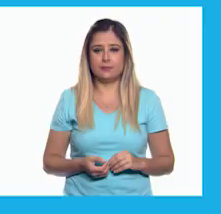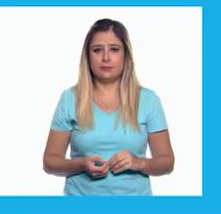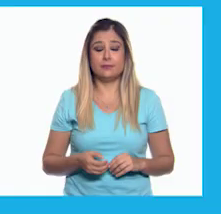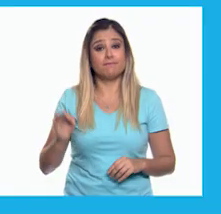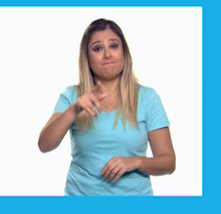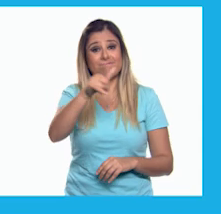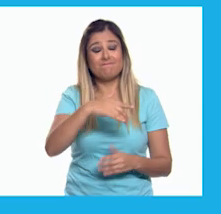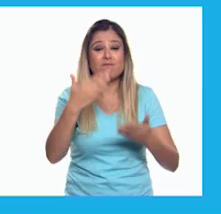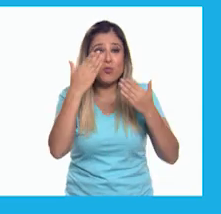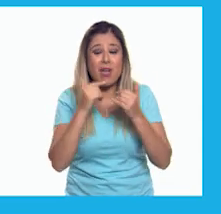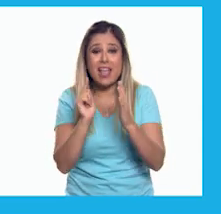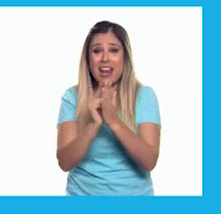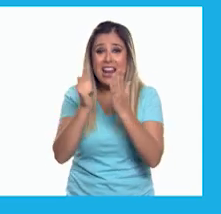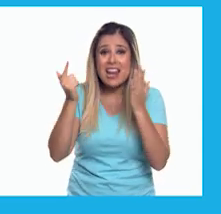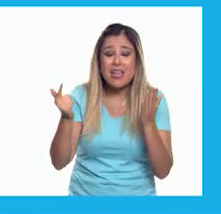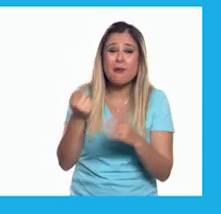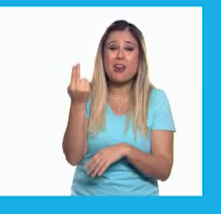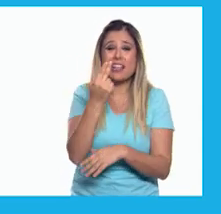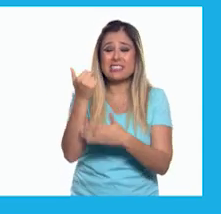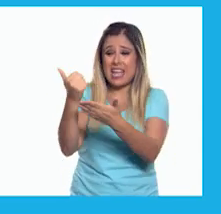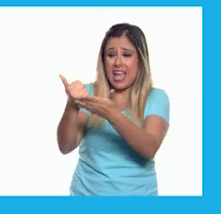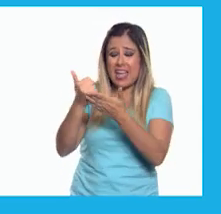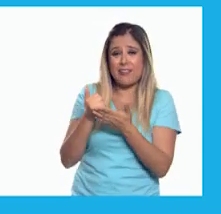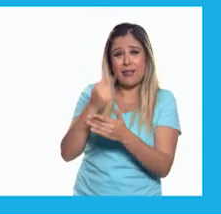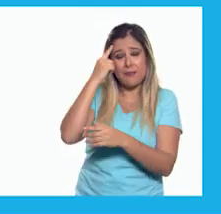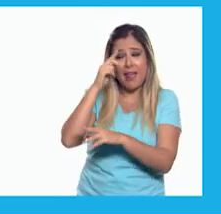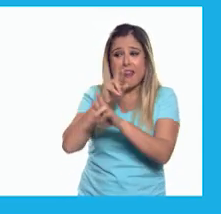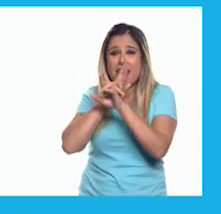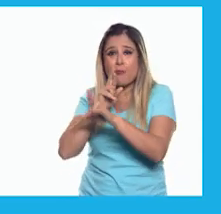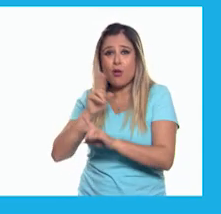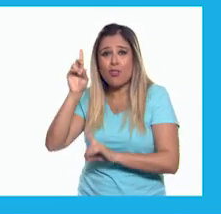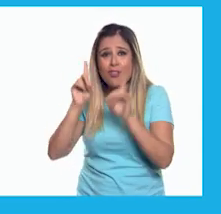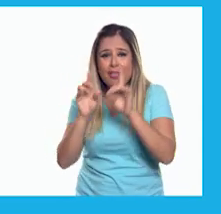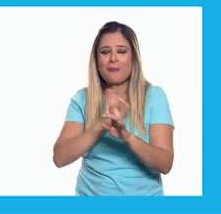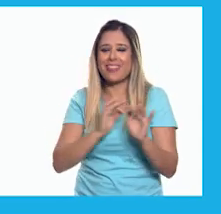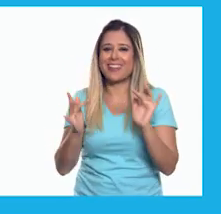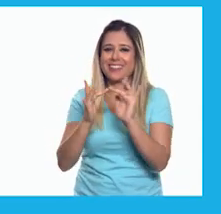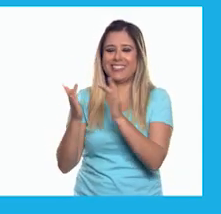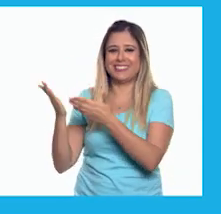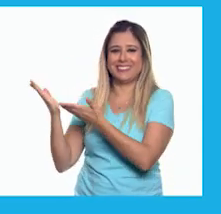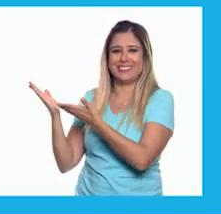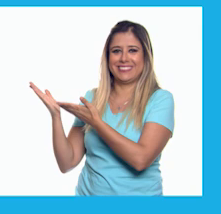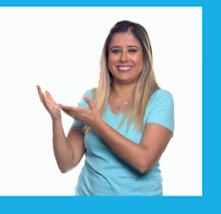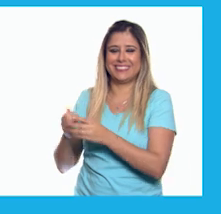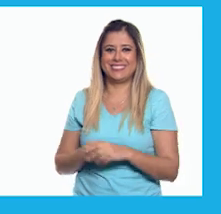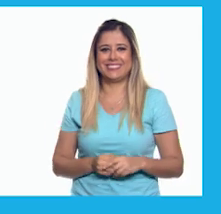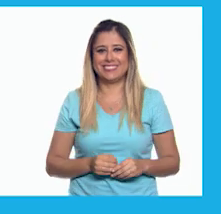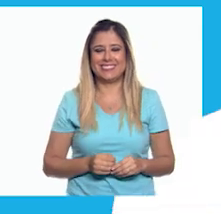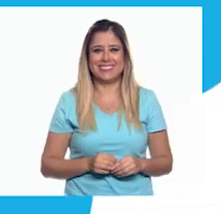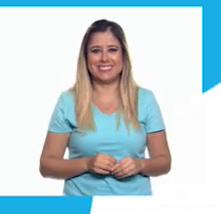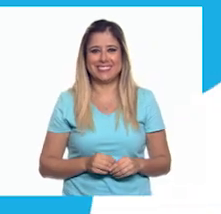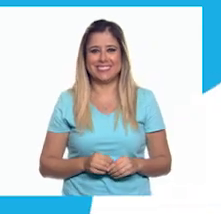Si no tienes los libros de texto o necesitas ayuda para resolver tus dudas, contáctanos.